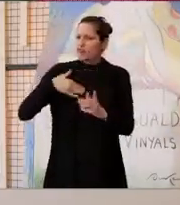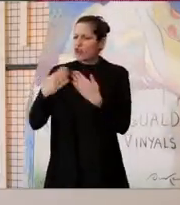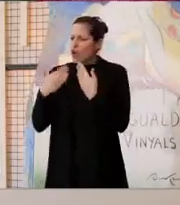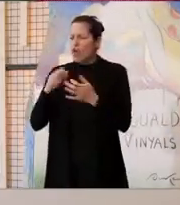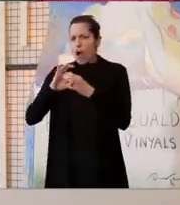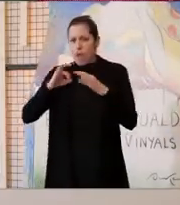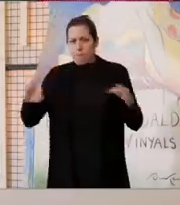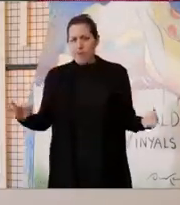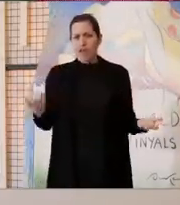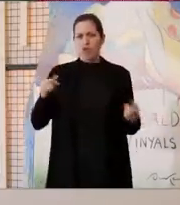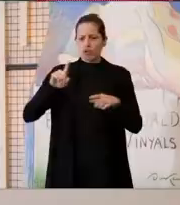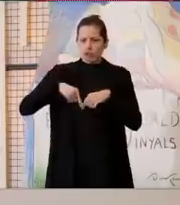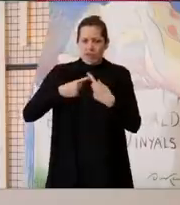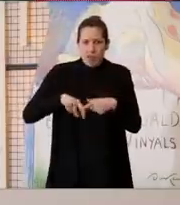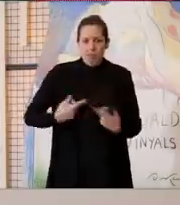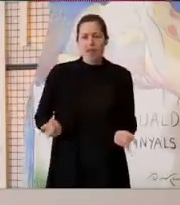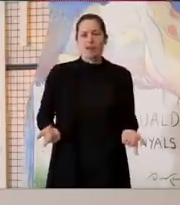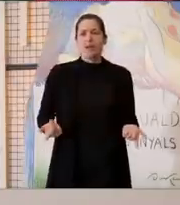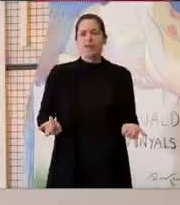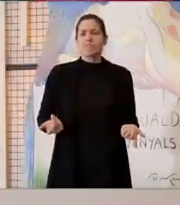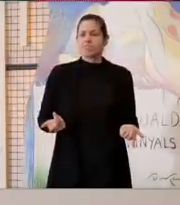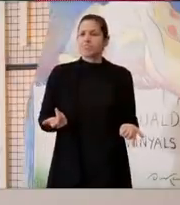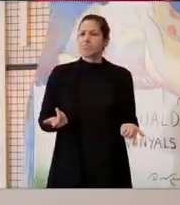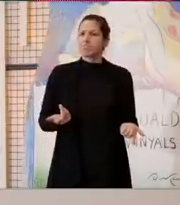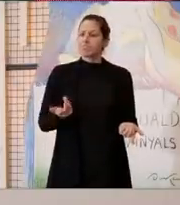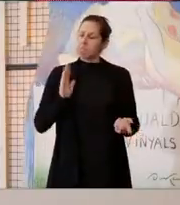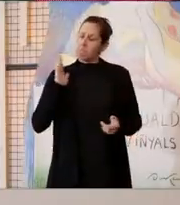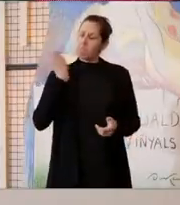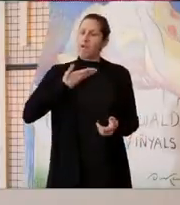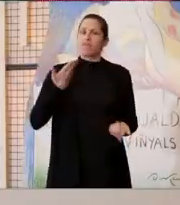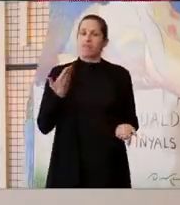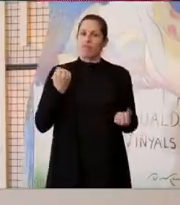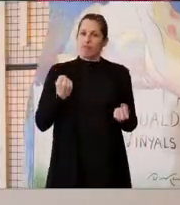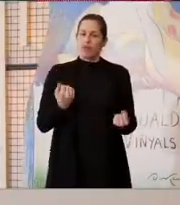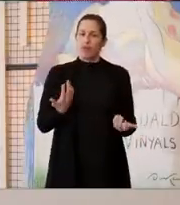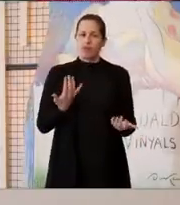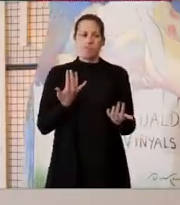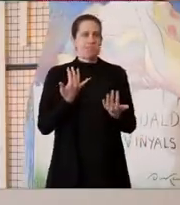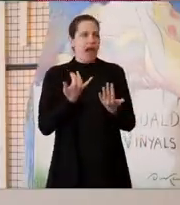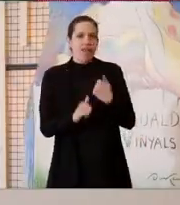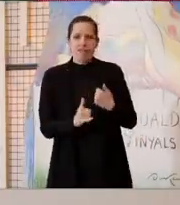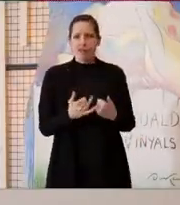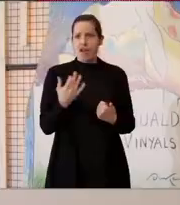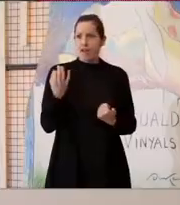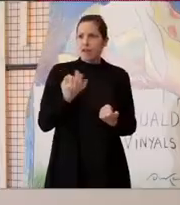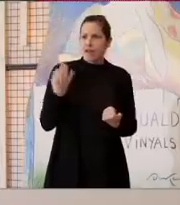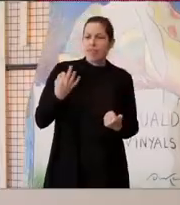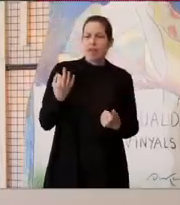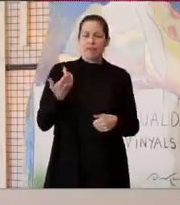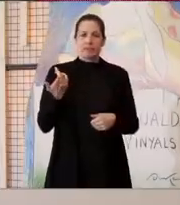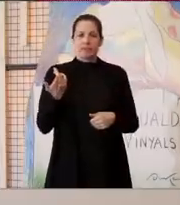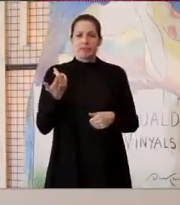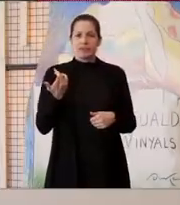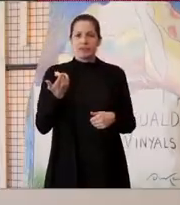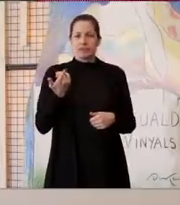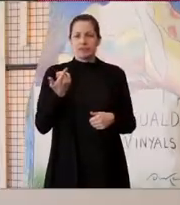amistades familiares y que luego claro como tienes que estar tanto tiempo todo el tiempo